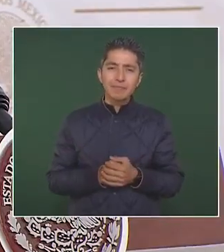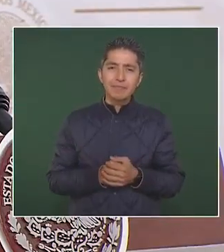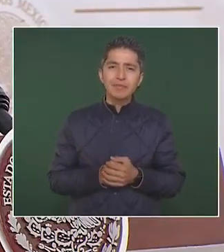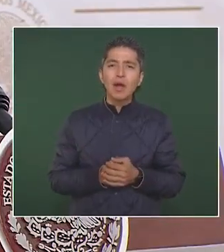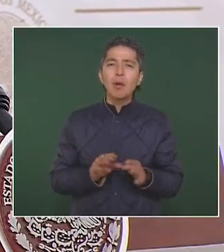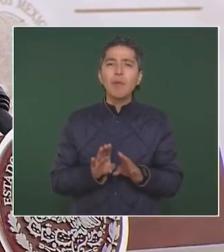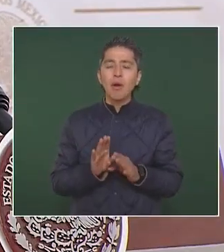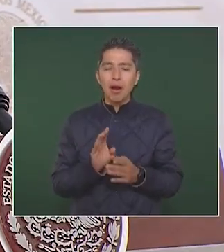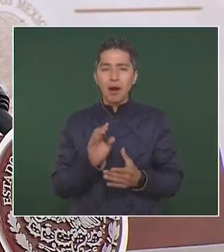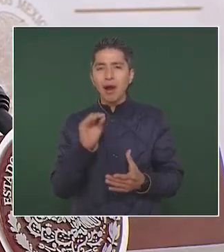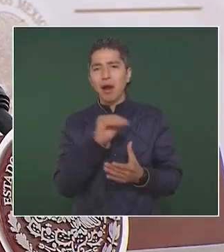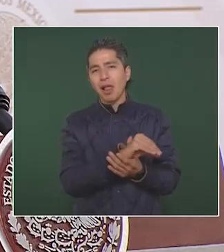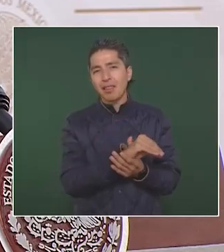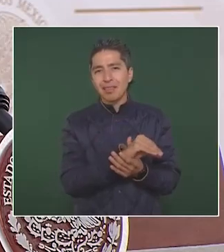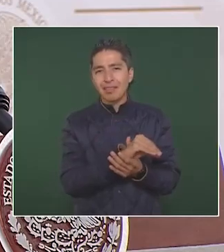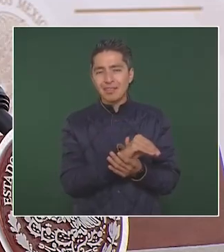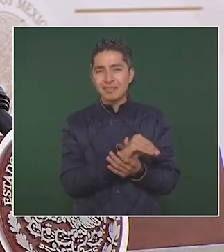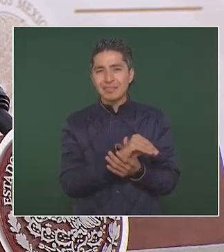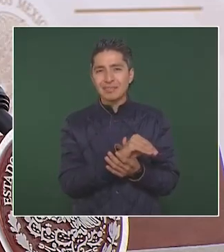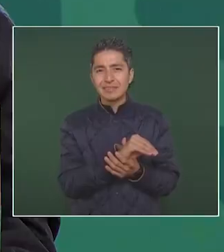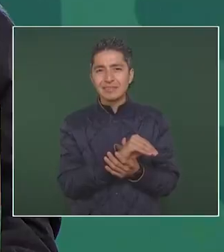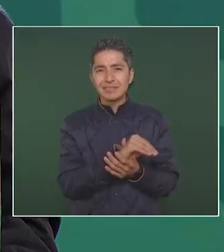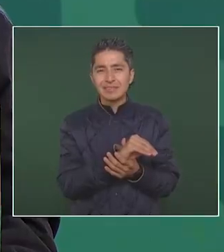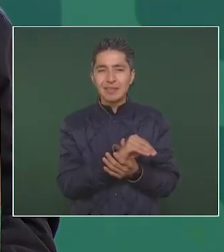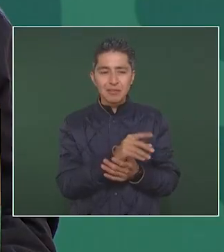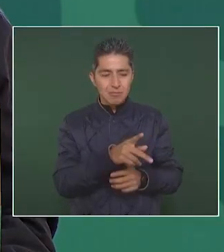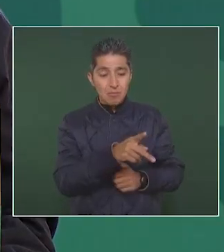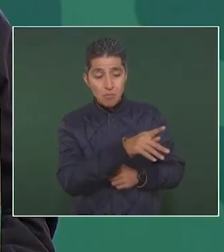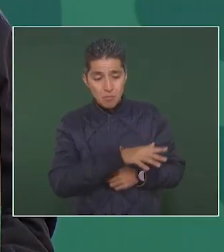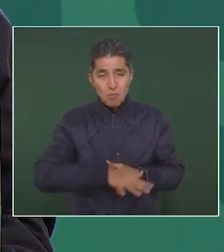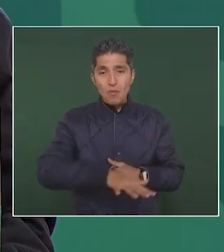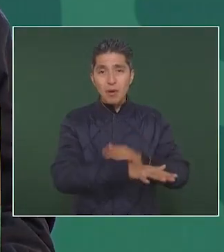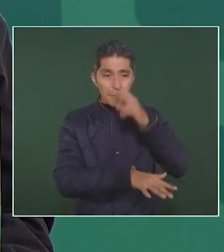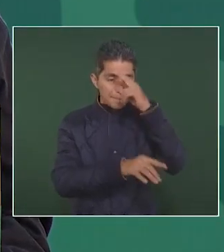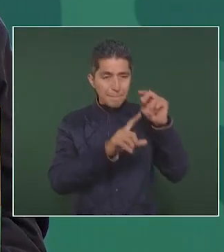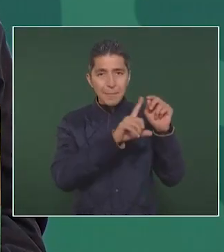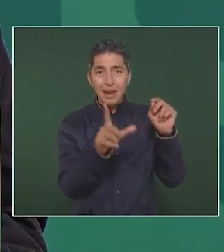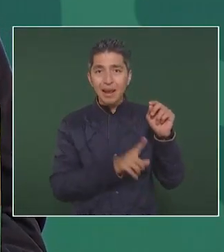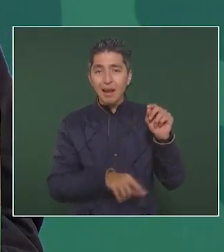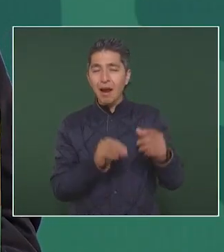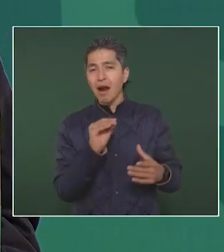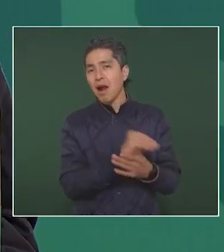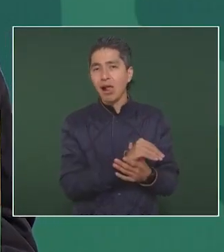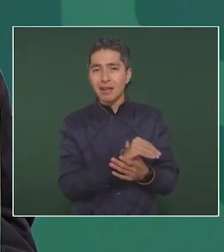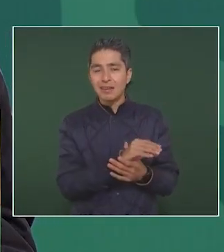ignorar por completo al pueblo de México. Eso ya